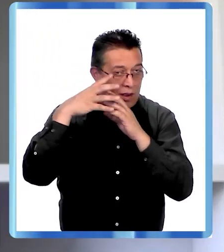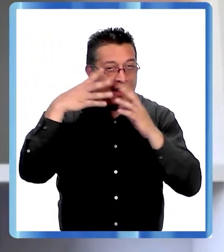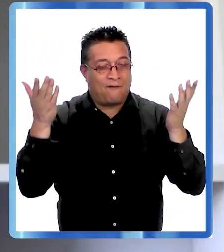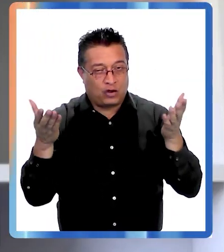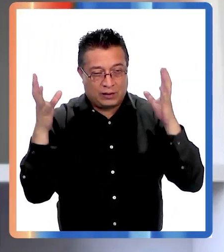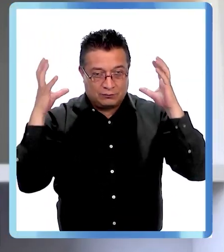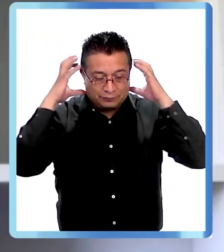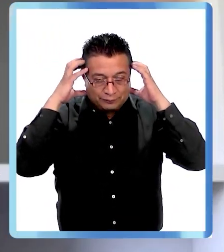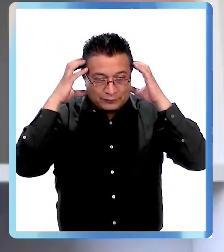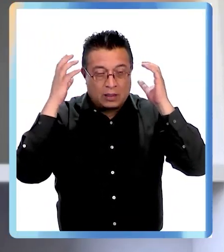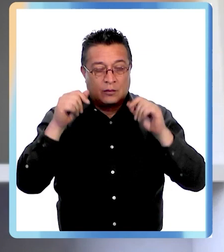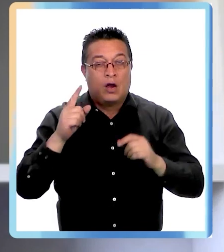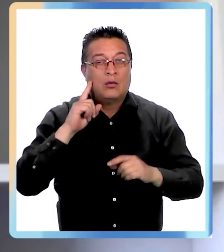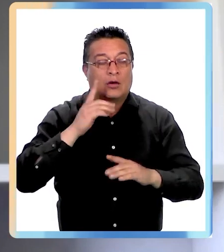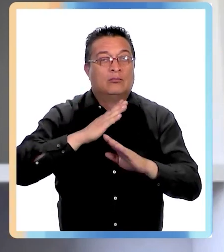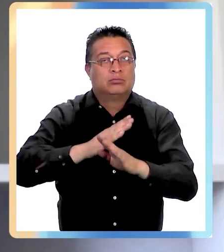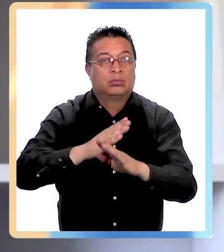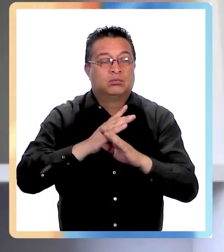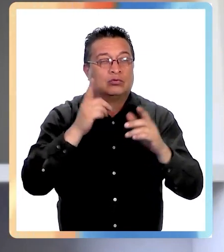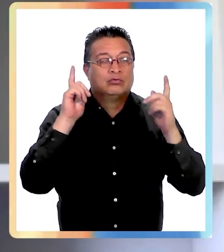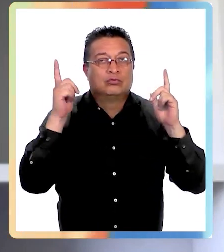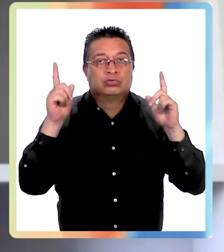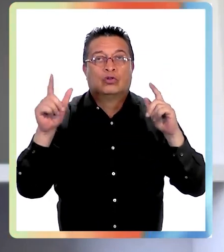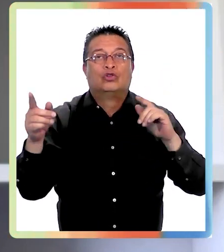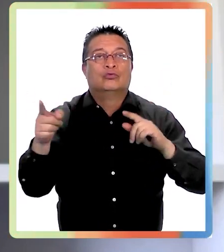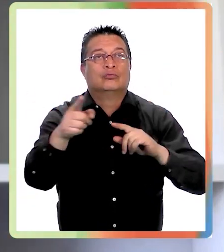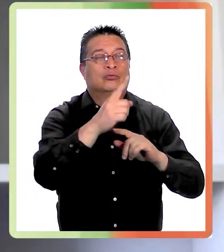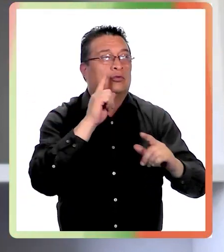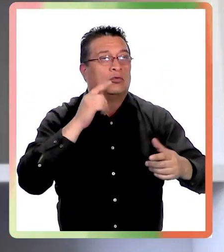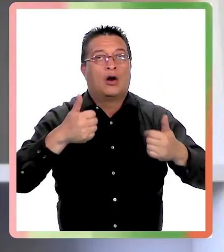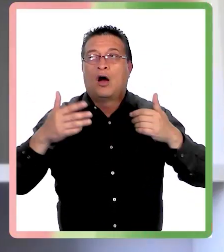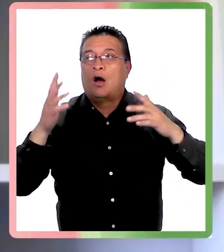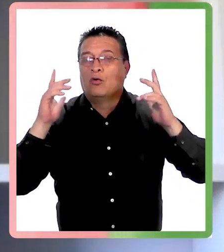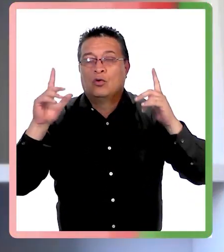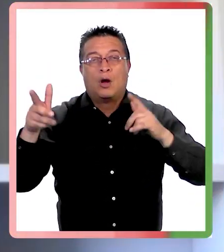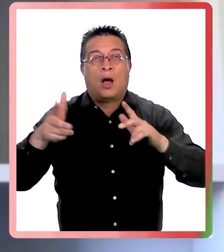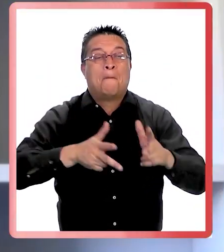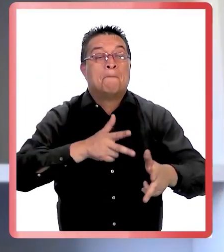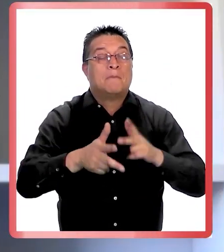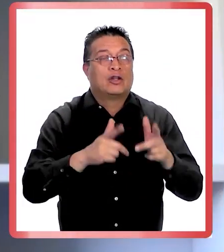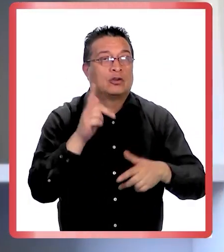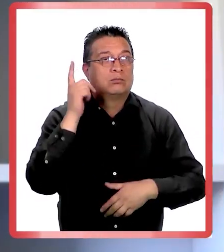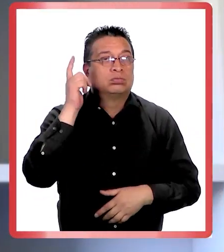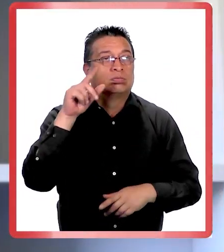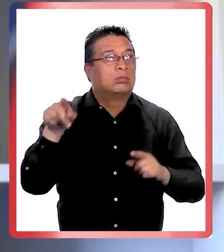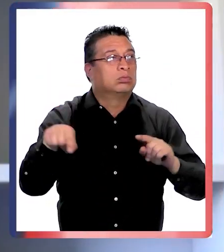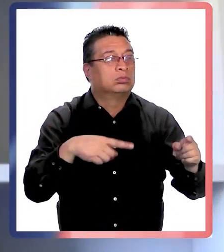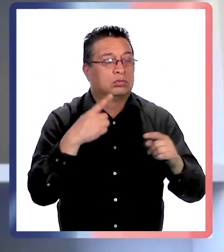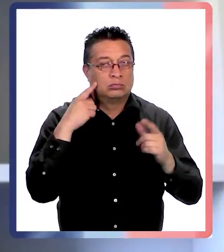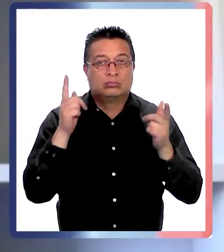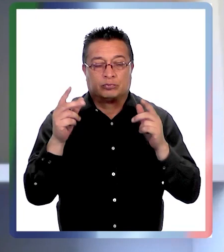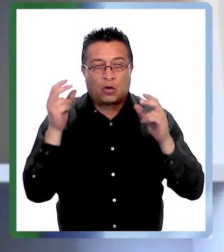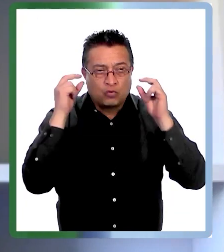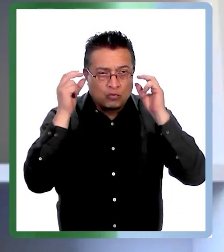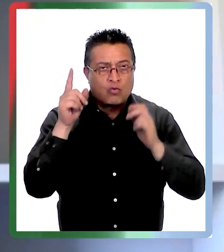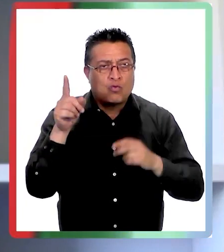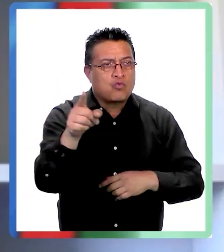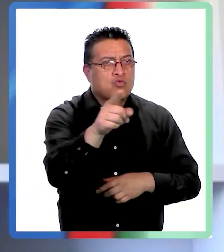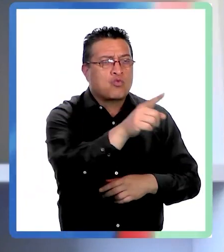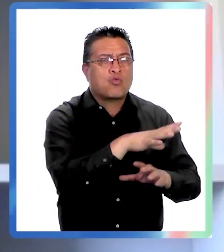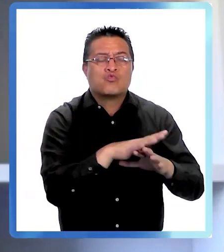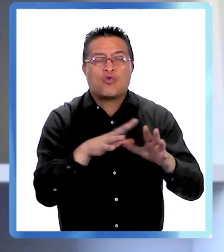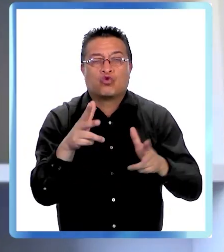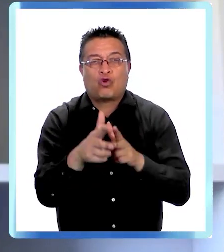se puede, que tengan cancelación de sonido para no tener que subir tanto el volumen y competir con el ruido ambiente, por ejemplo, del metro, que es muy habitual que vayan mucha gente con